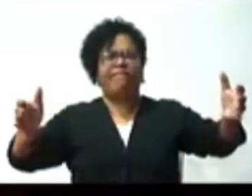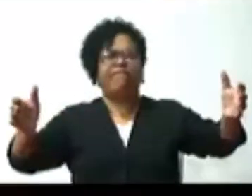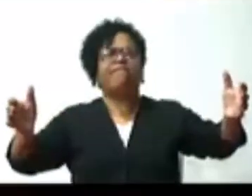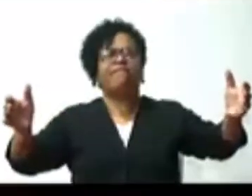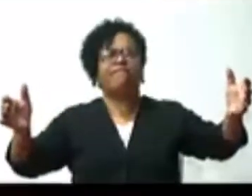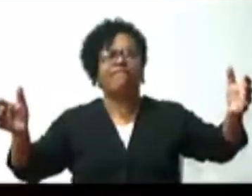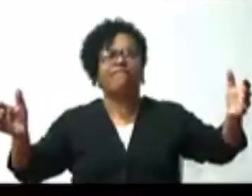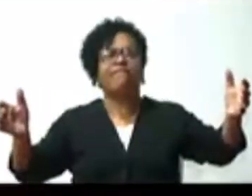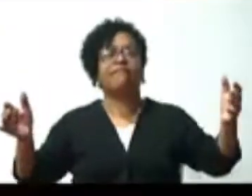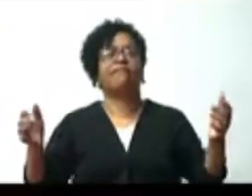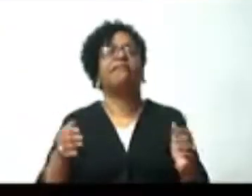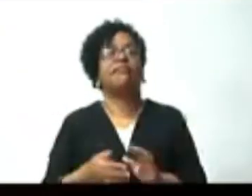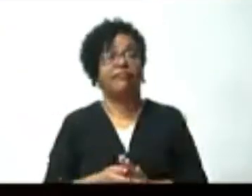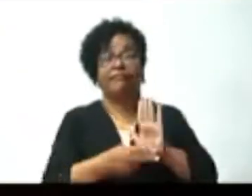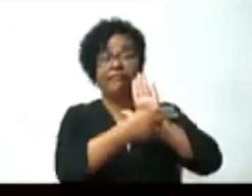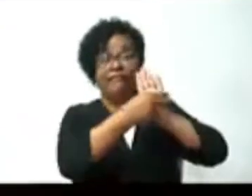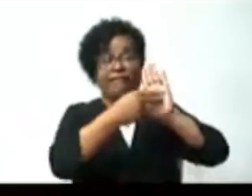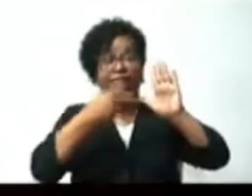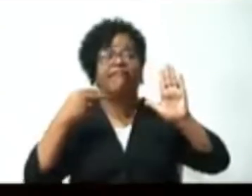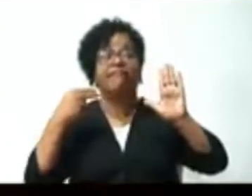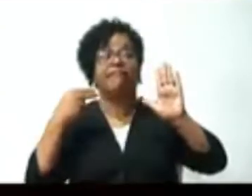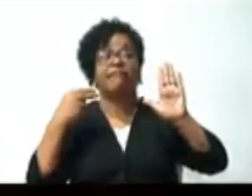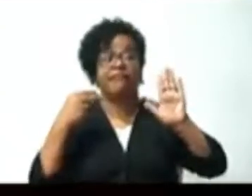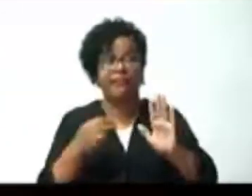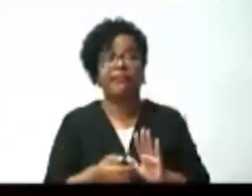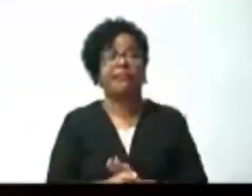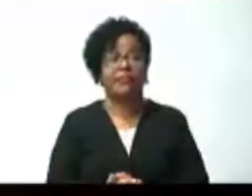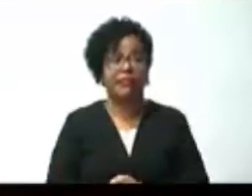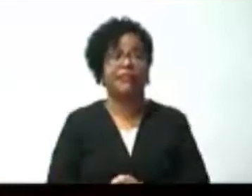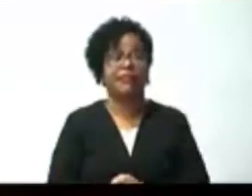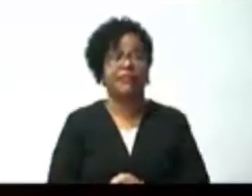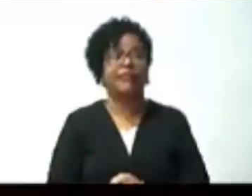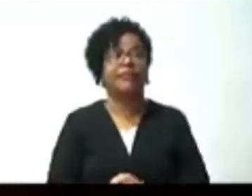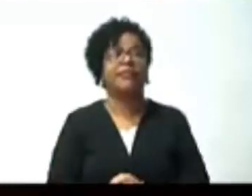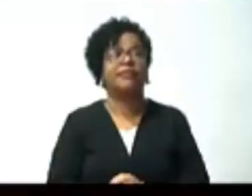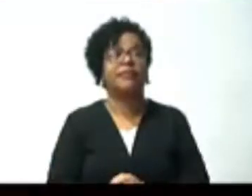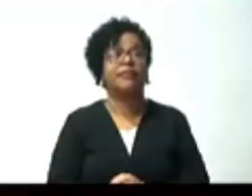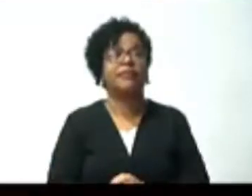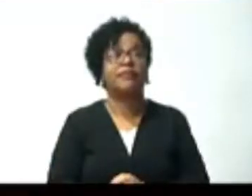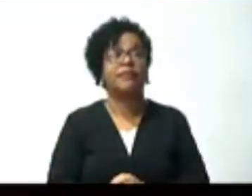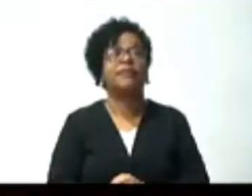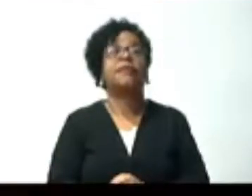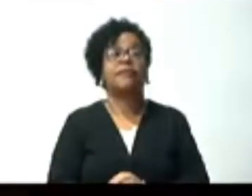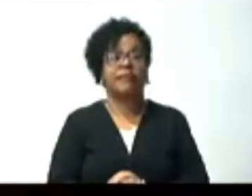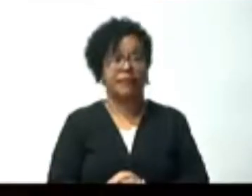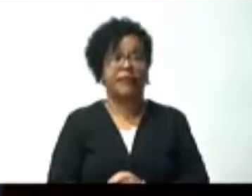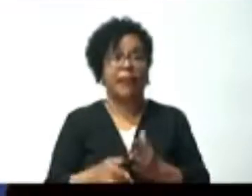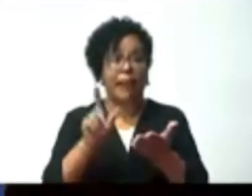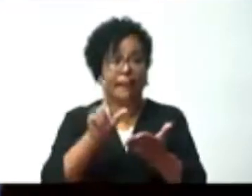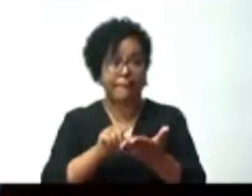continúa siendo una marca como ciudad, le dio el periódico Ciudad